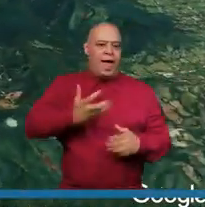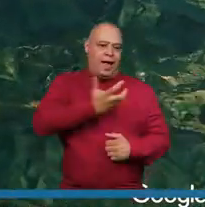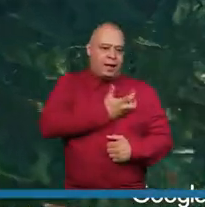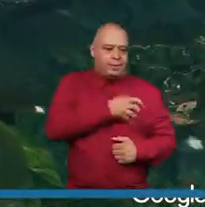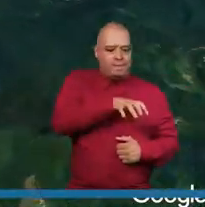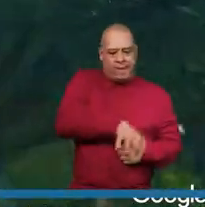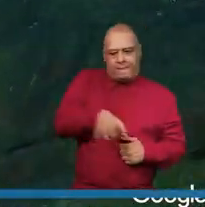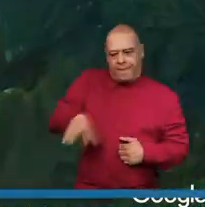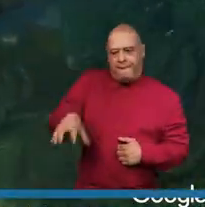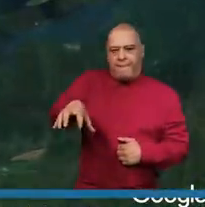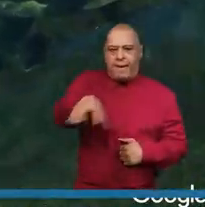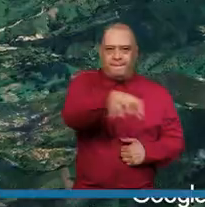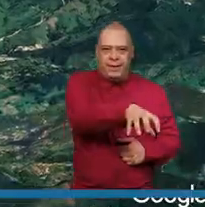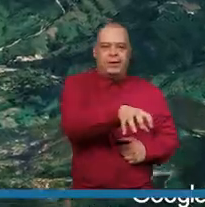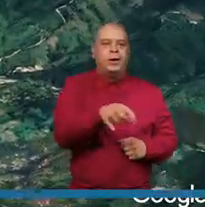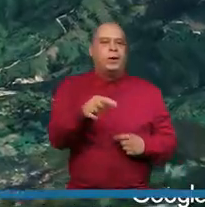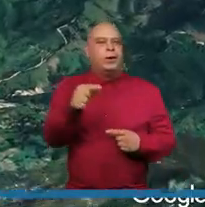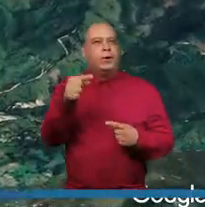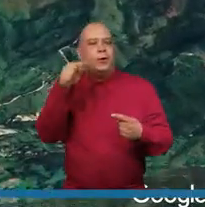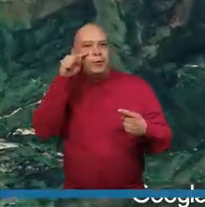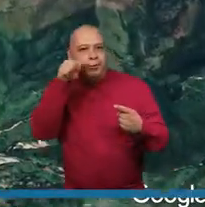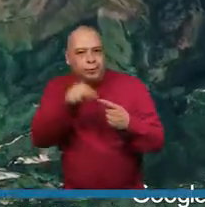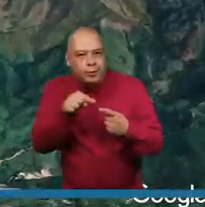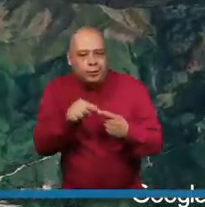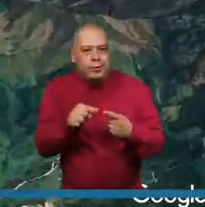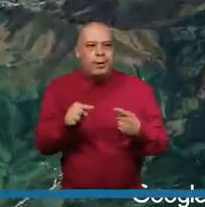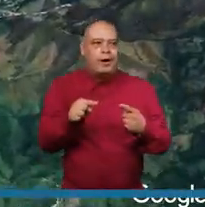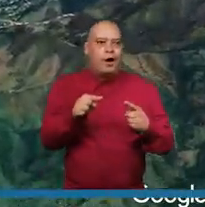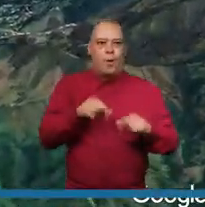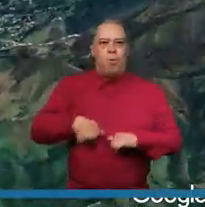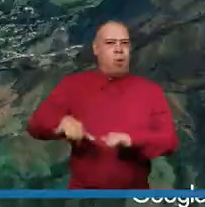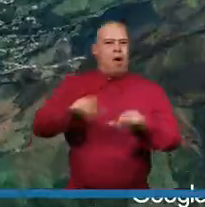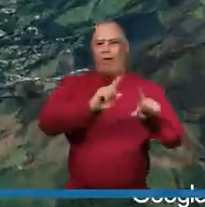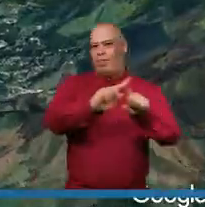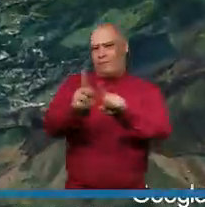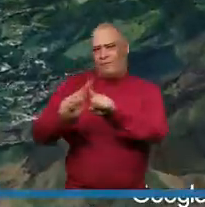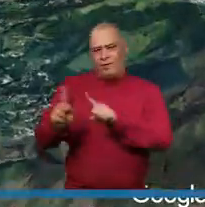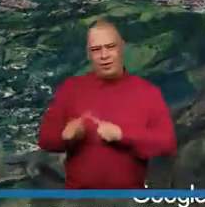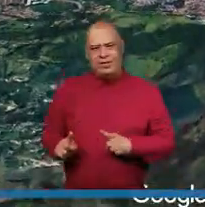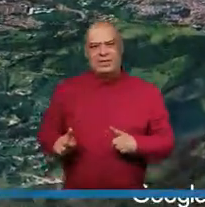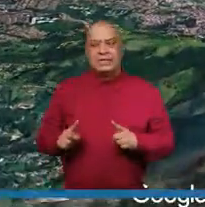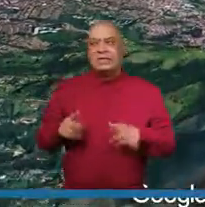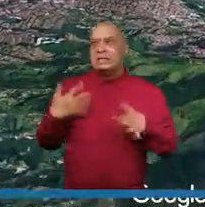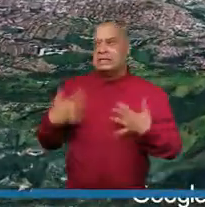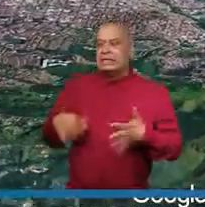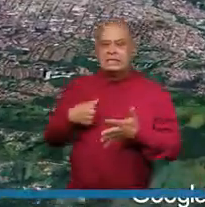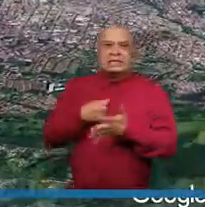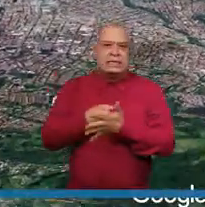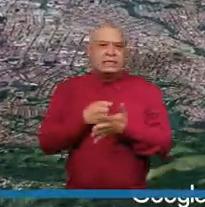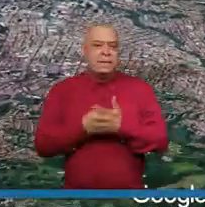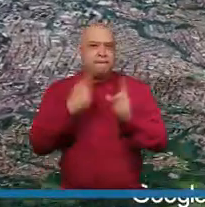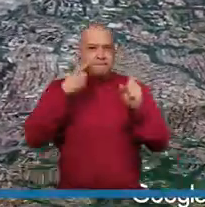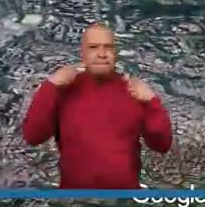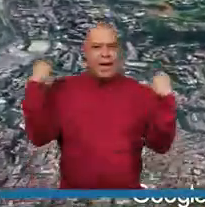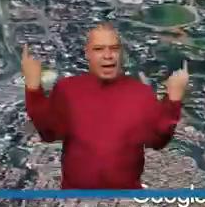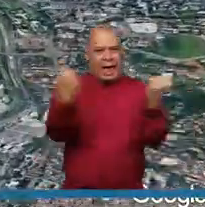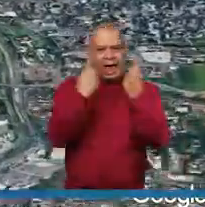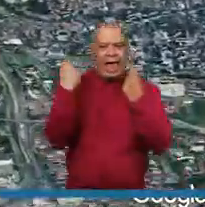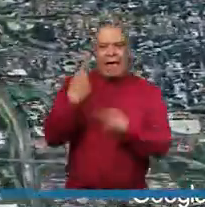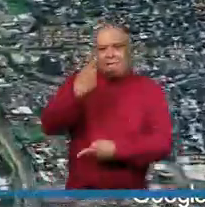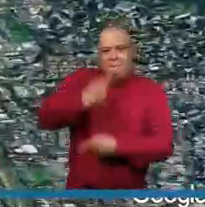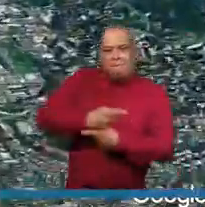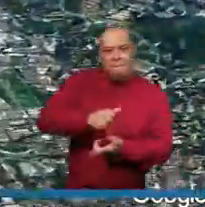administraciones municipales con intereses totalmente diferentes, muchas compresiones en términos generales.